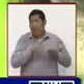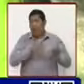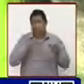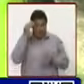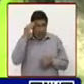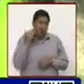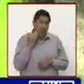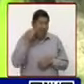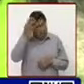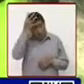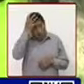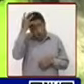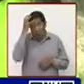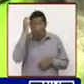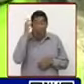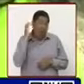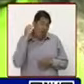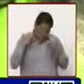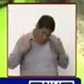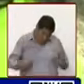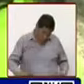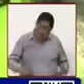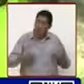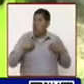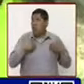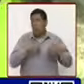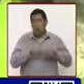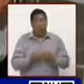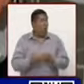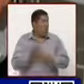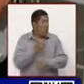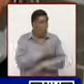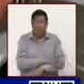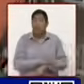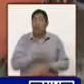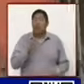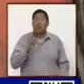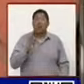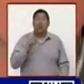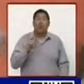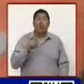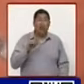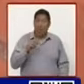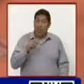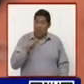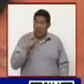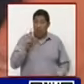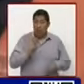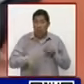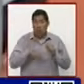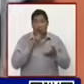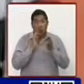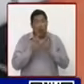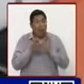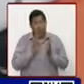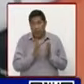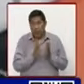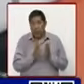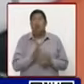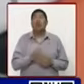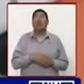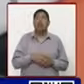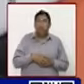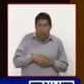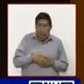Eso está todo golpeada, todo su cuerpito debe ser sus besitos rotos. Ubaldina murió sin decir su verdad. Sí,